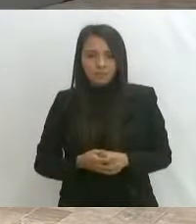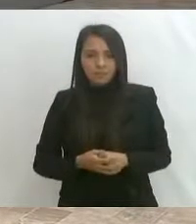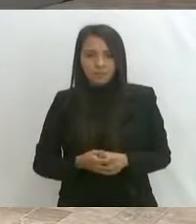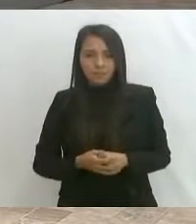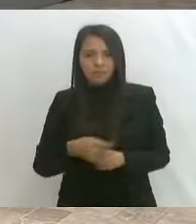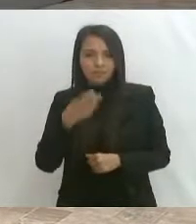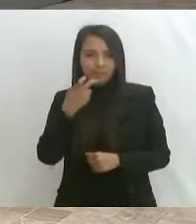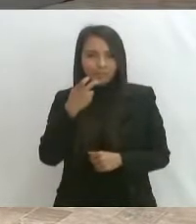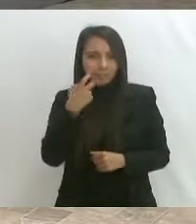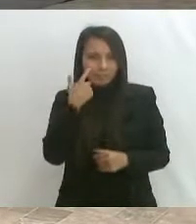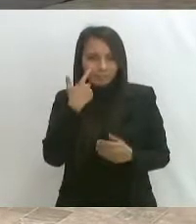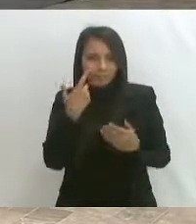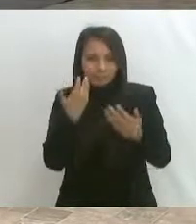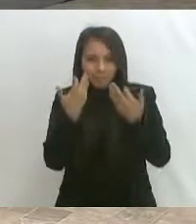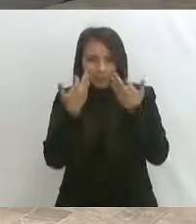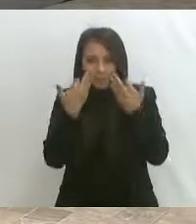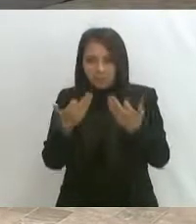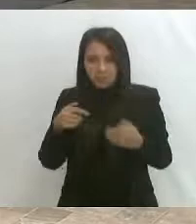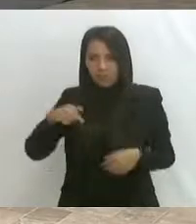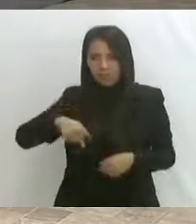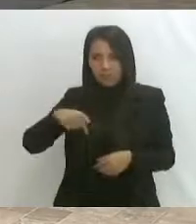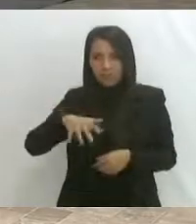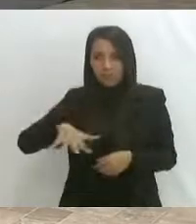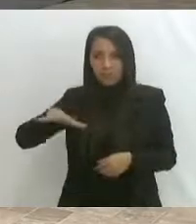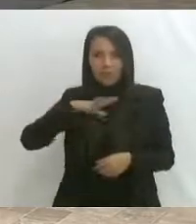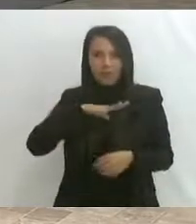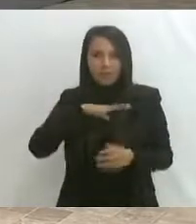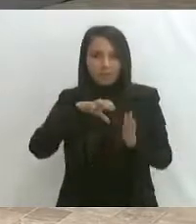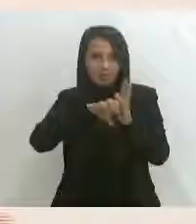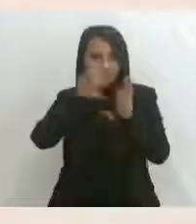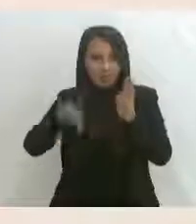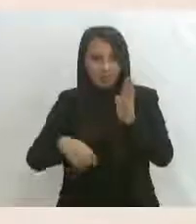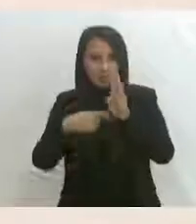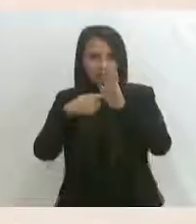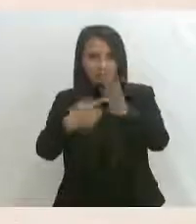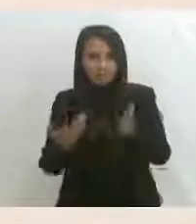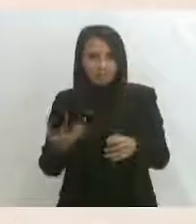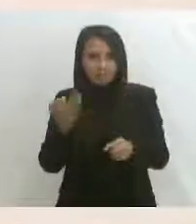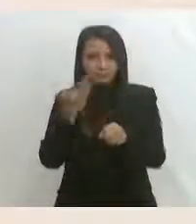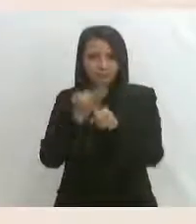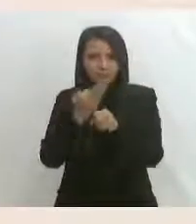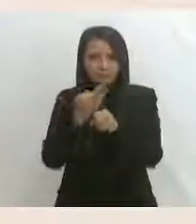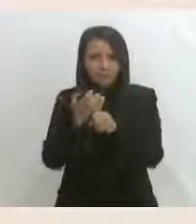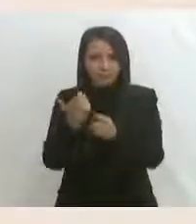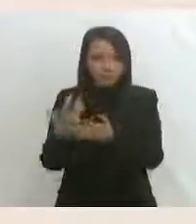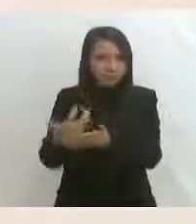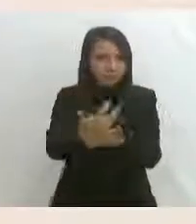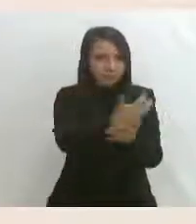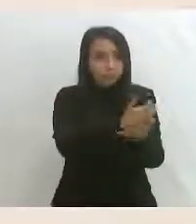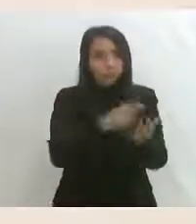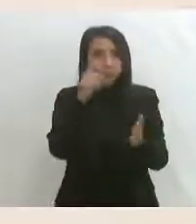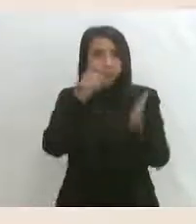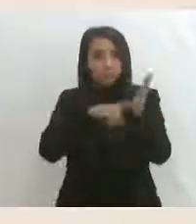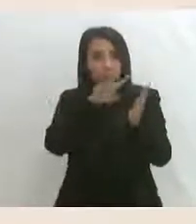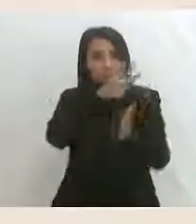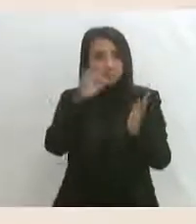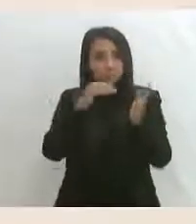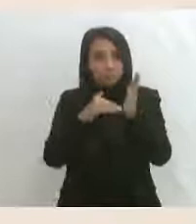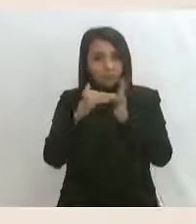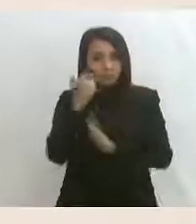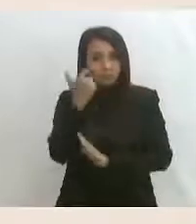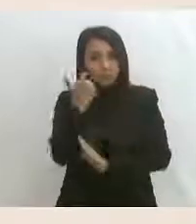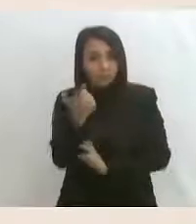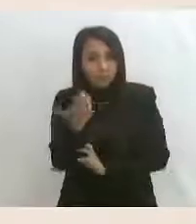de cómo se han cobrado hasta ahora 1.400 millones de pesos